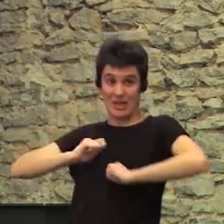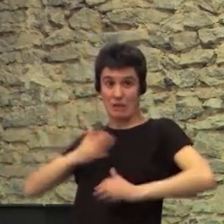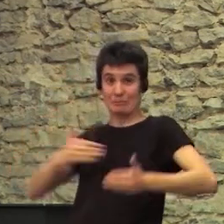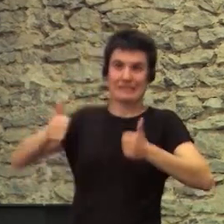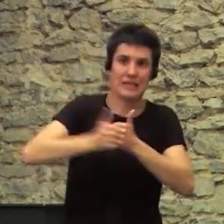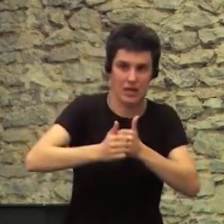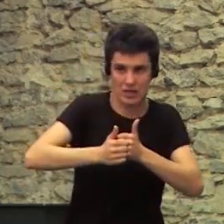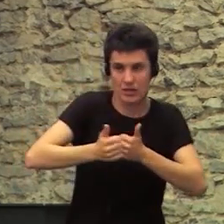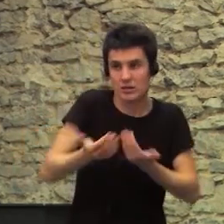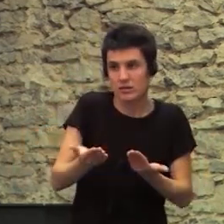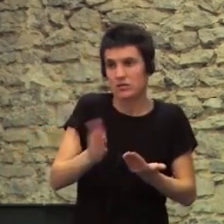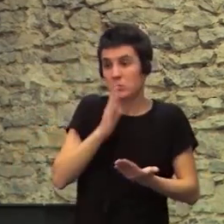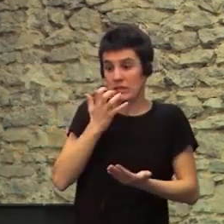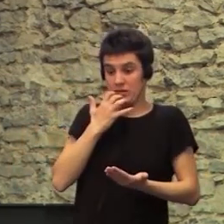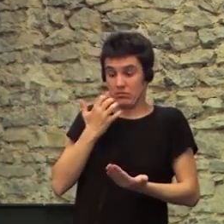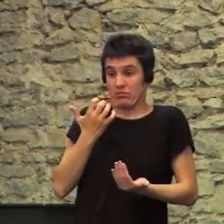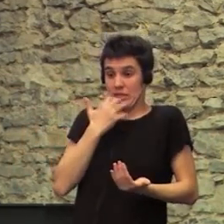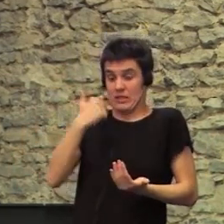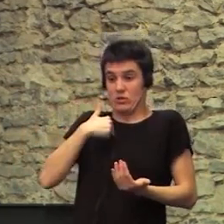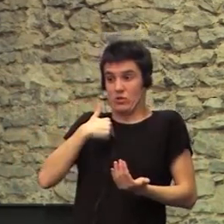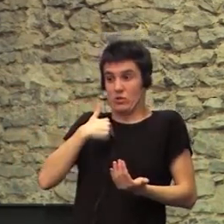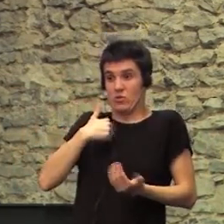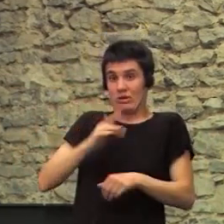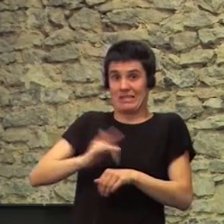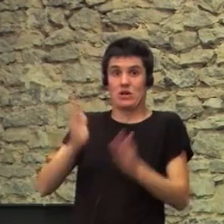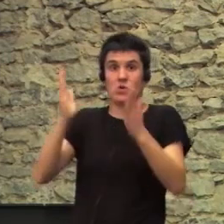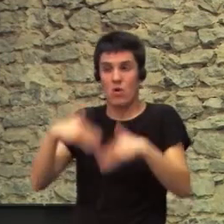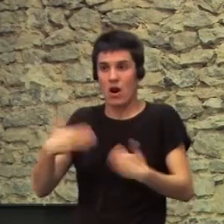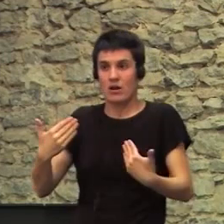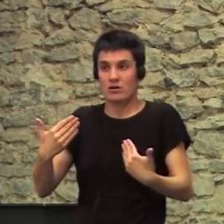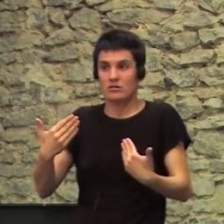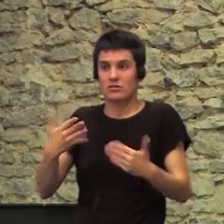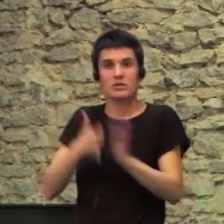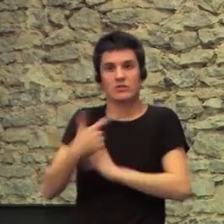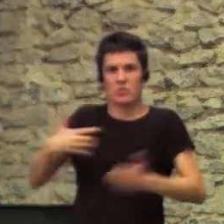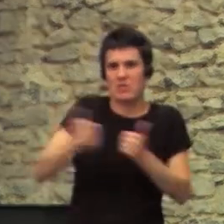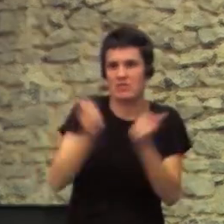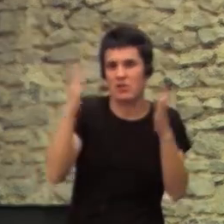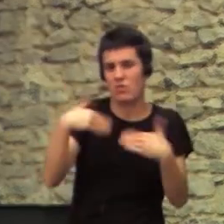competitiva porque es insensible a los andrógenos, sino que encima estaría en desventaja competitiva.